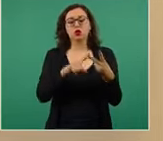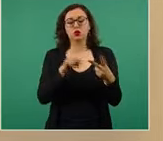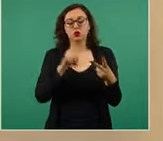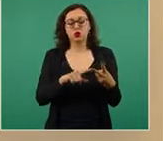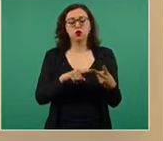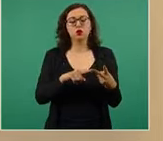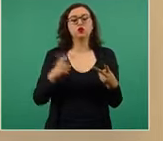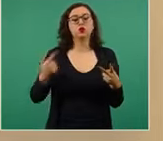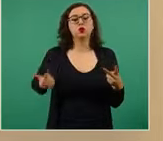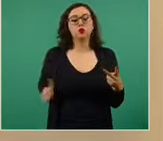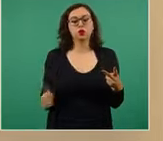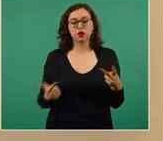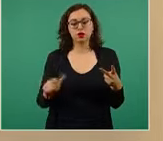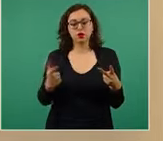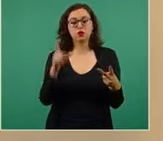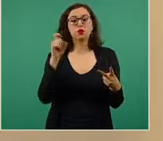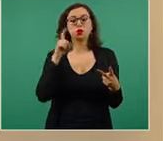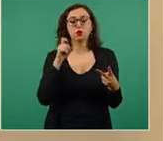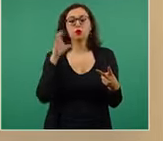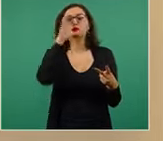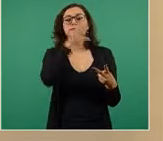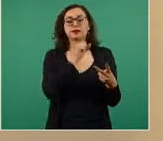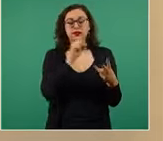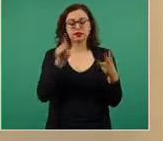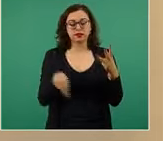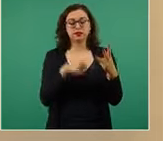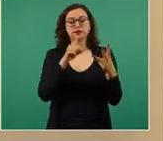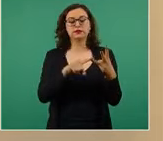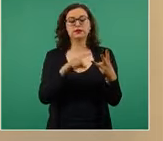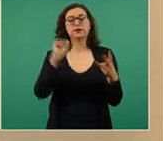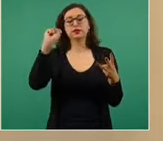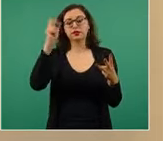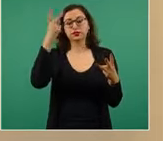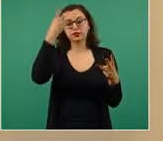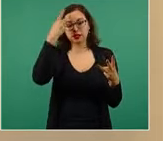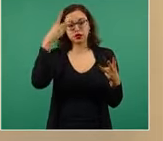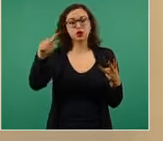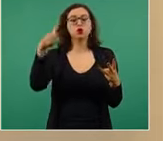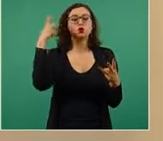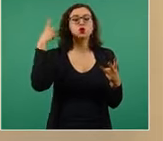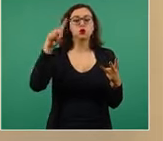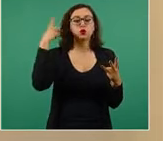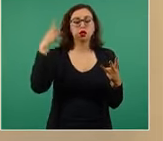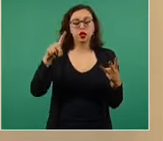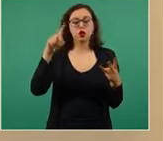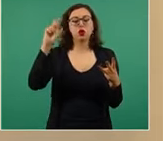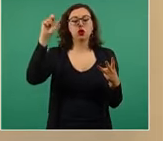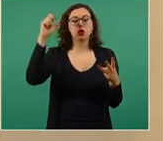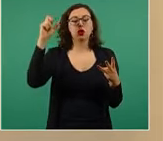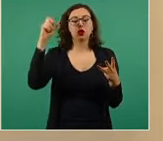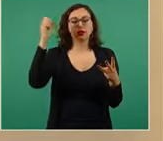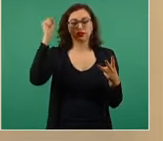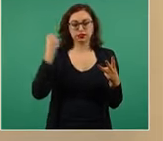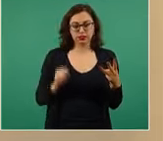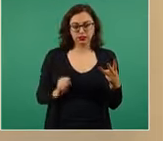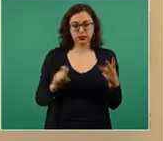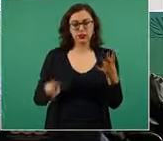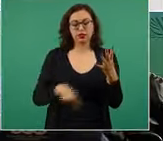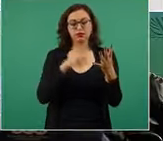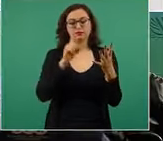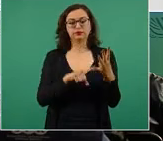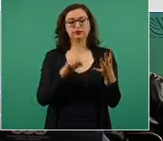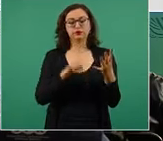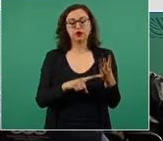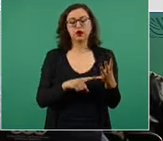Guanajuato, Aguascalientes. La ruta 3, San Luis Potosí, Durango y Sinaloa. La ruta 4,